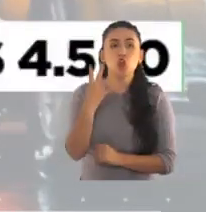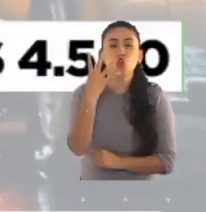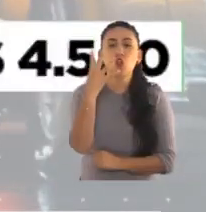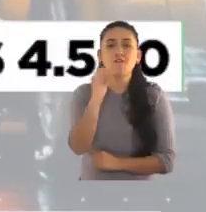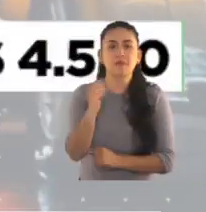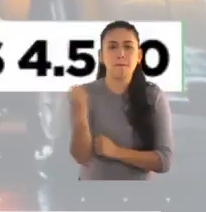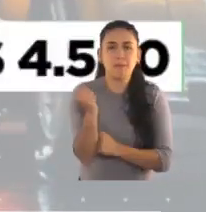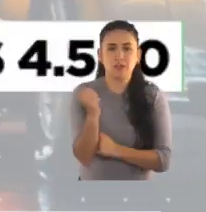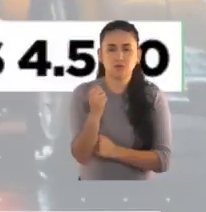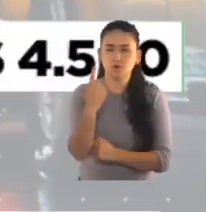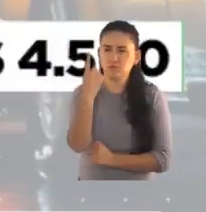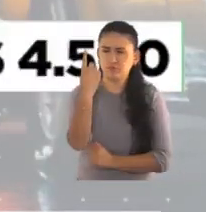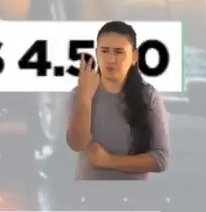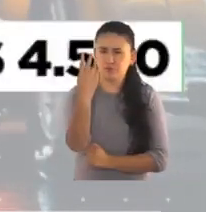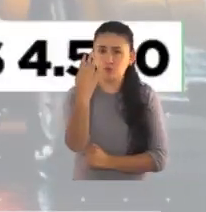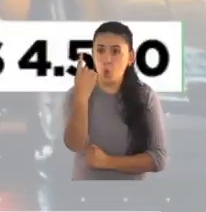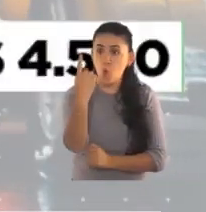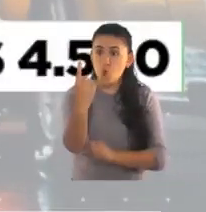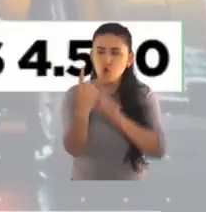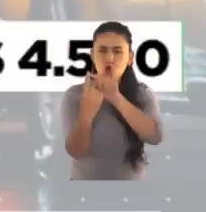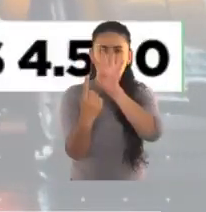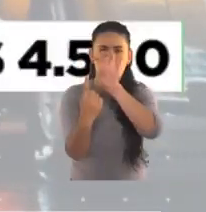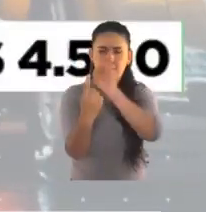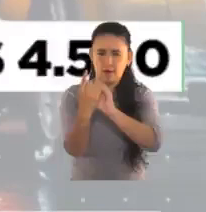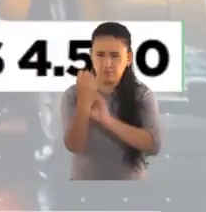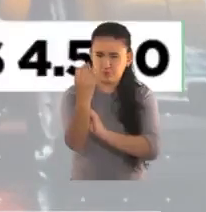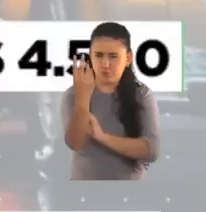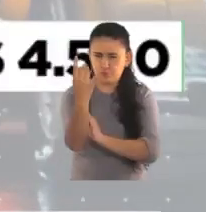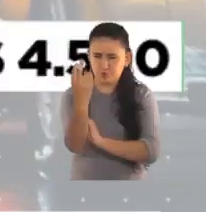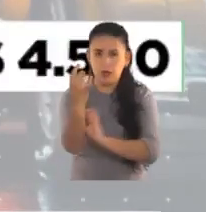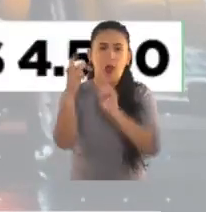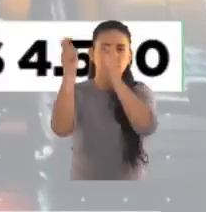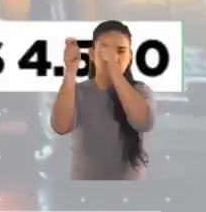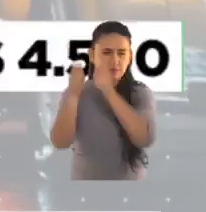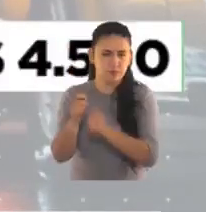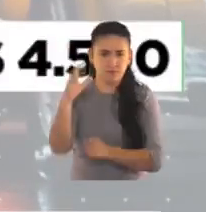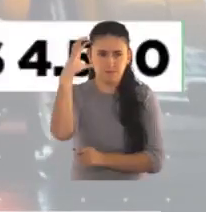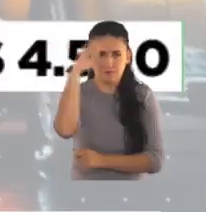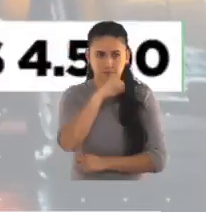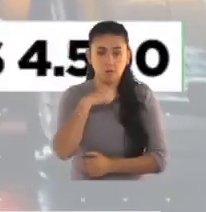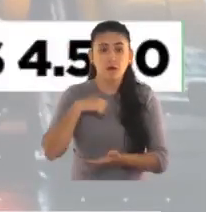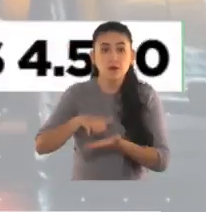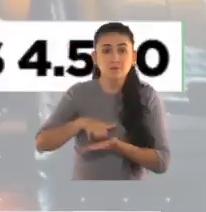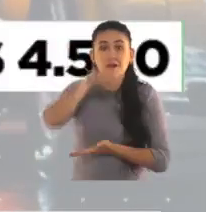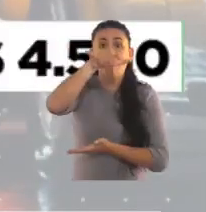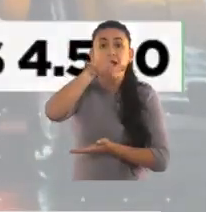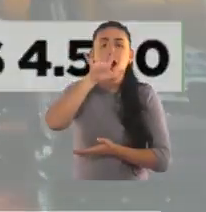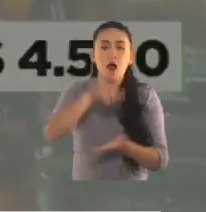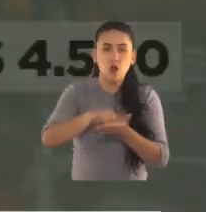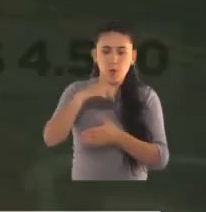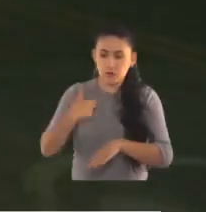pesos y el recargo al aeropuerto o al puente aéreo sería de 4.500 pesos.